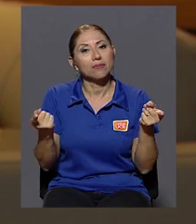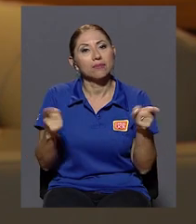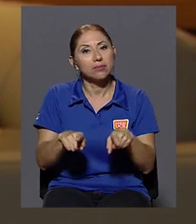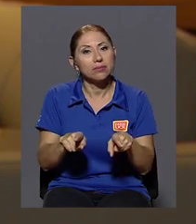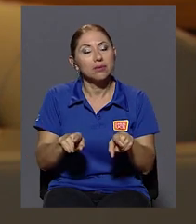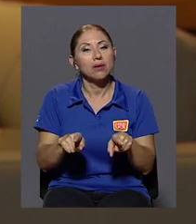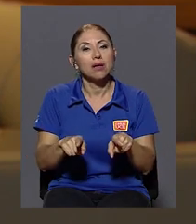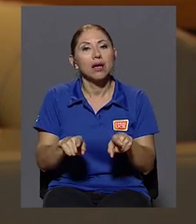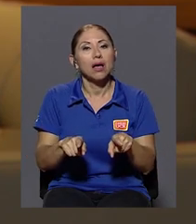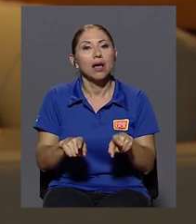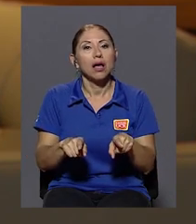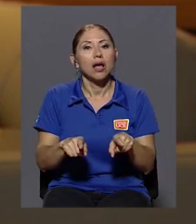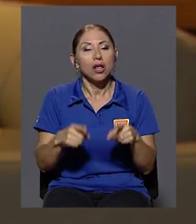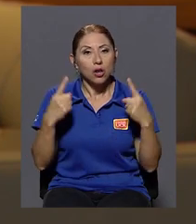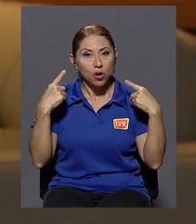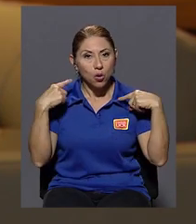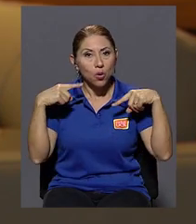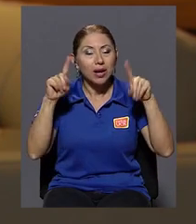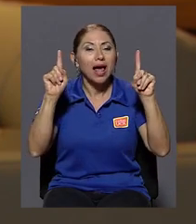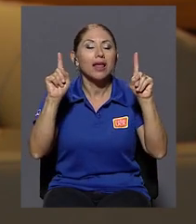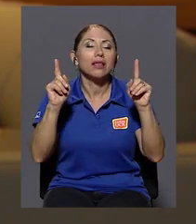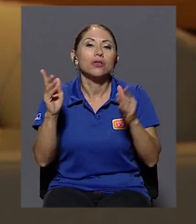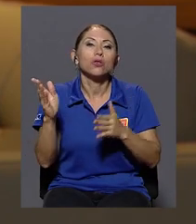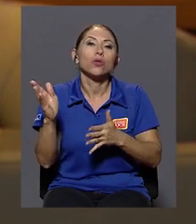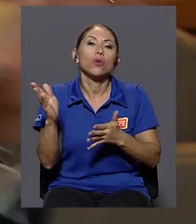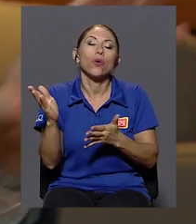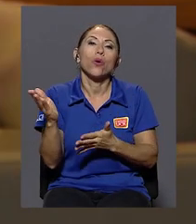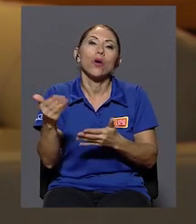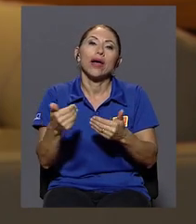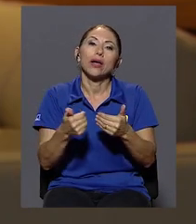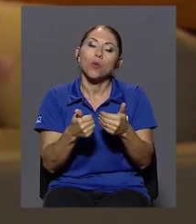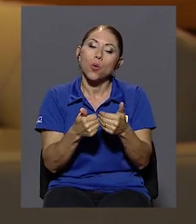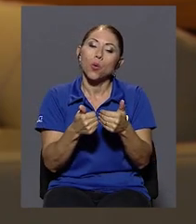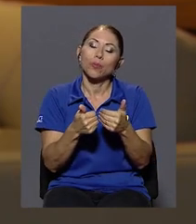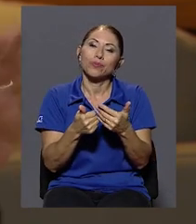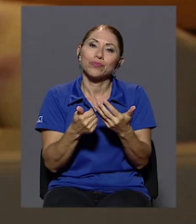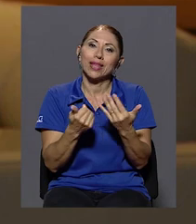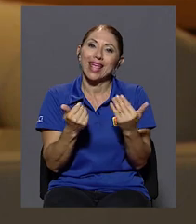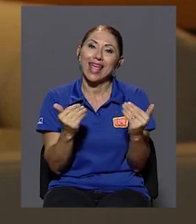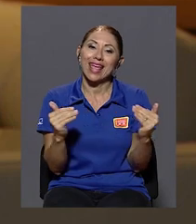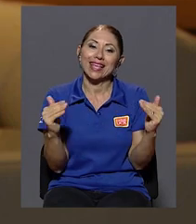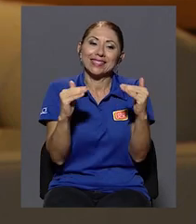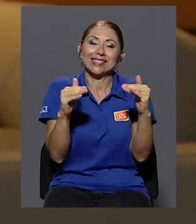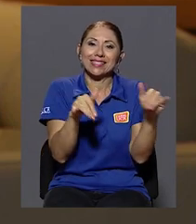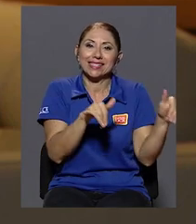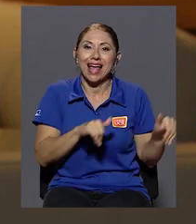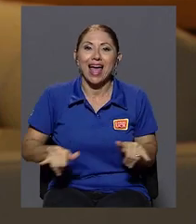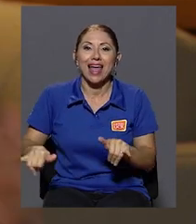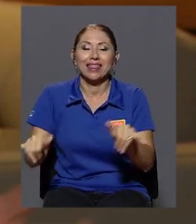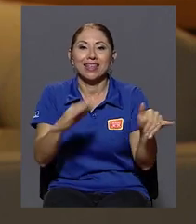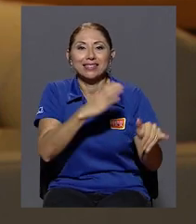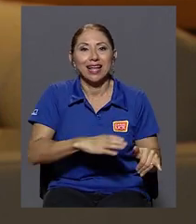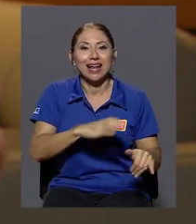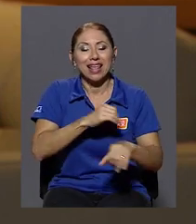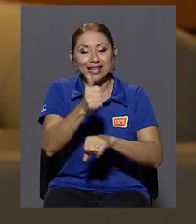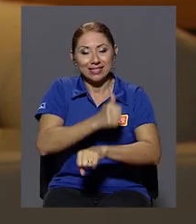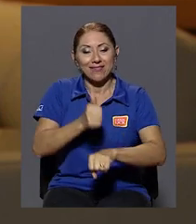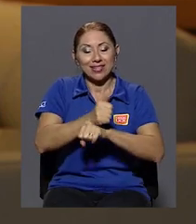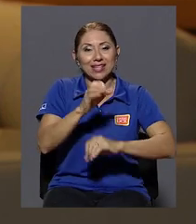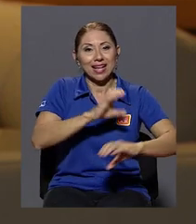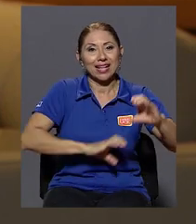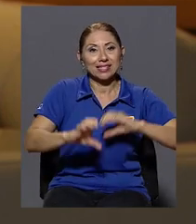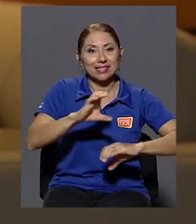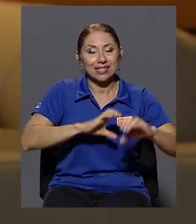dada por un distanciamiento de algunos estándares de calidad que se establecen en la ciencia y en la